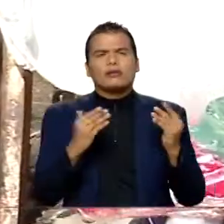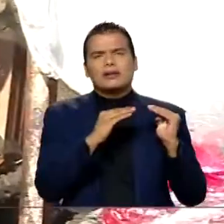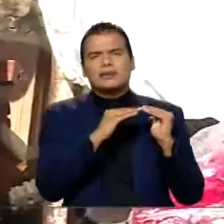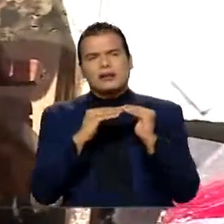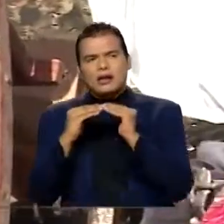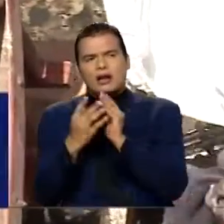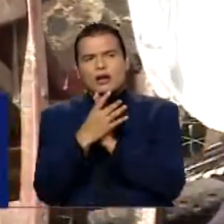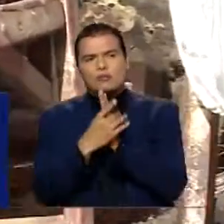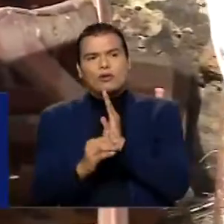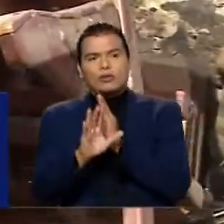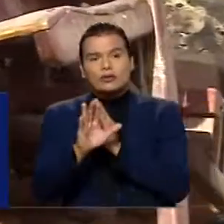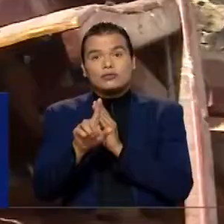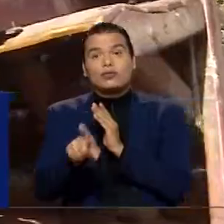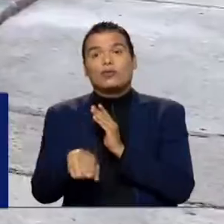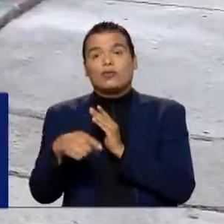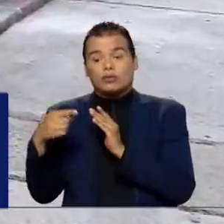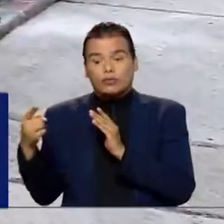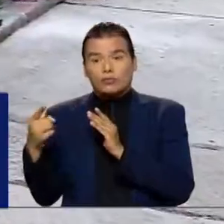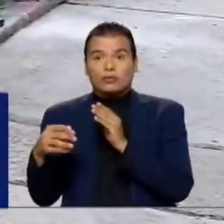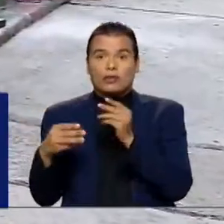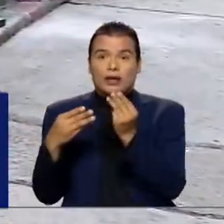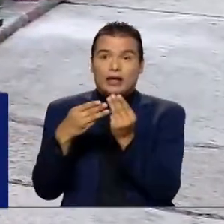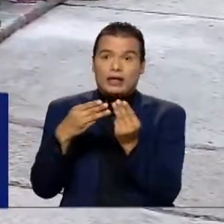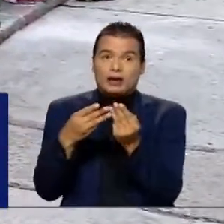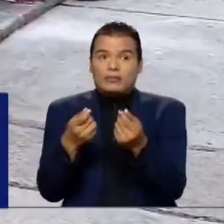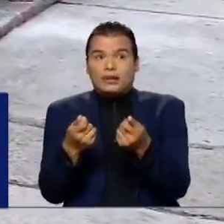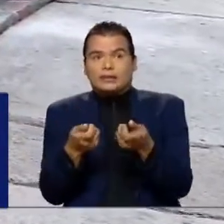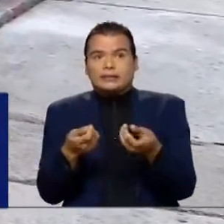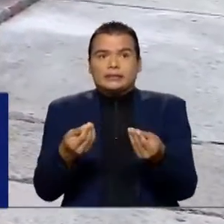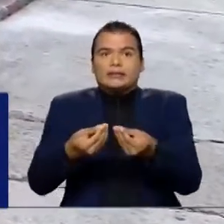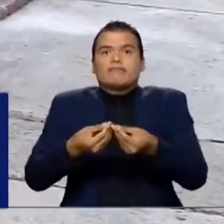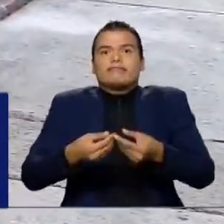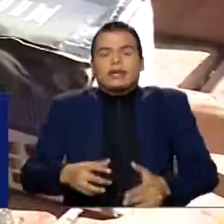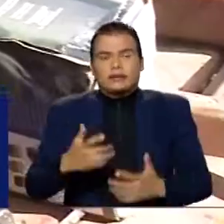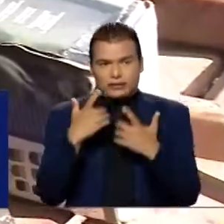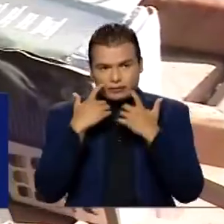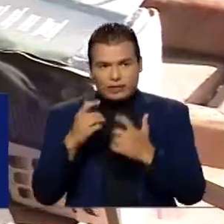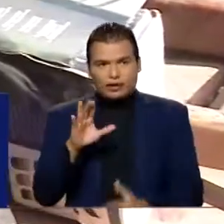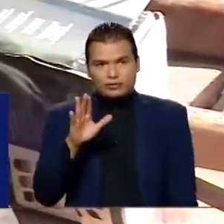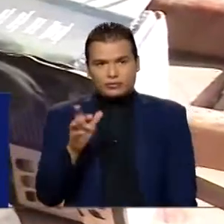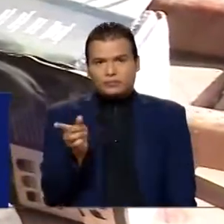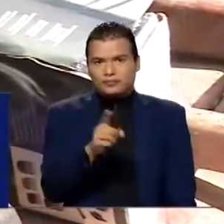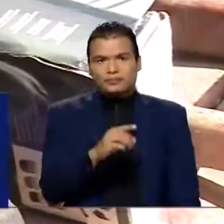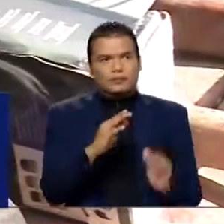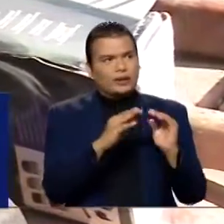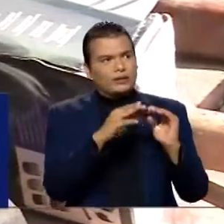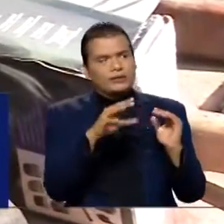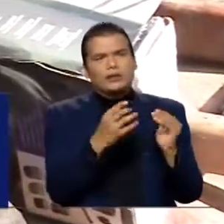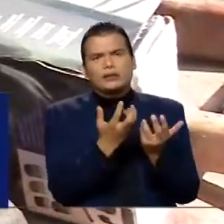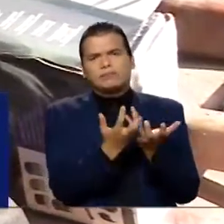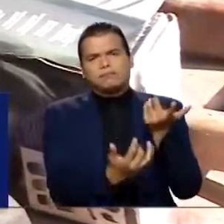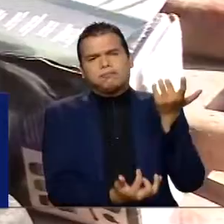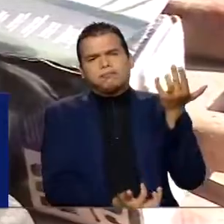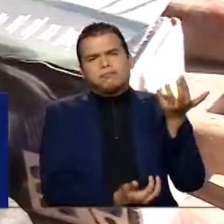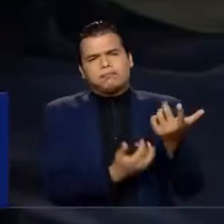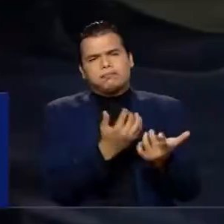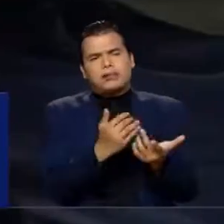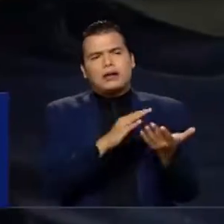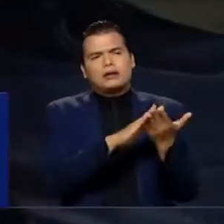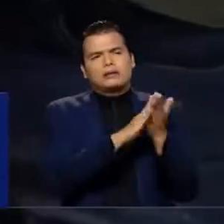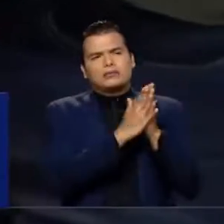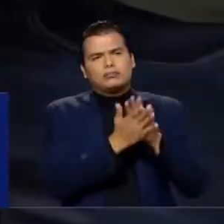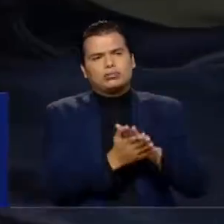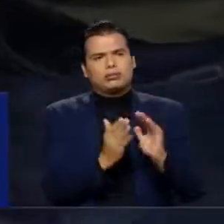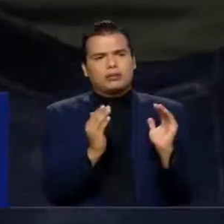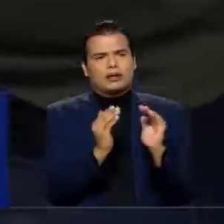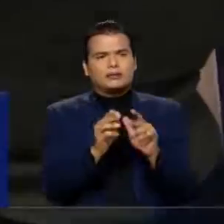Así luce la vivienda de la familia Barrera, ubicada en el barrio Prado del Sur, en Cali. Un gigantesco incendio la destruyó por completo,